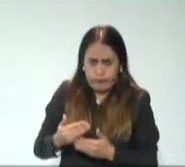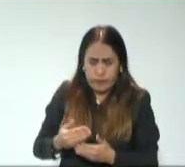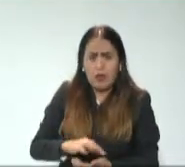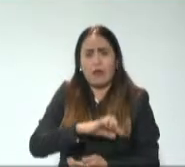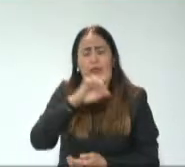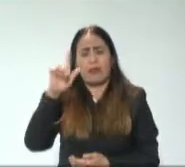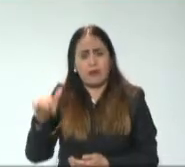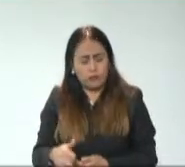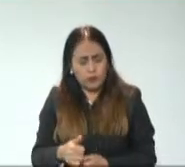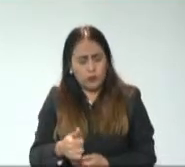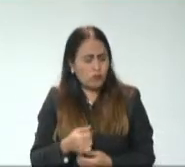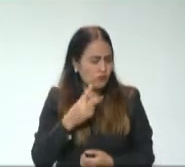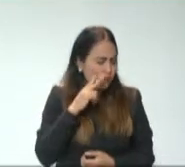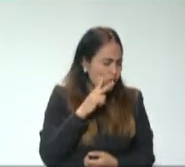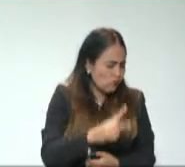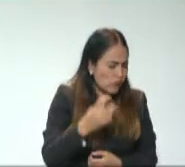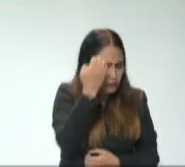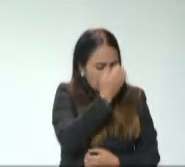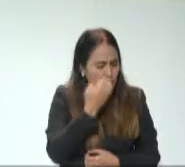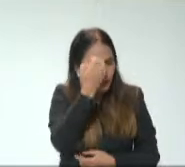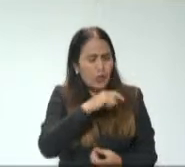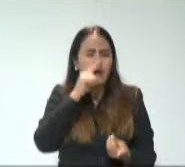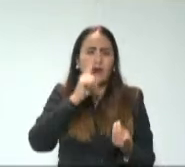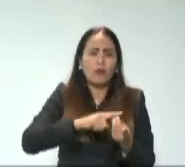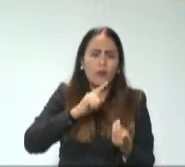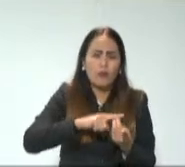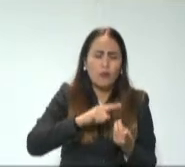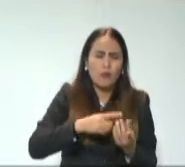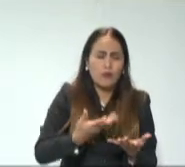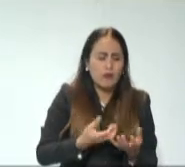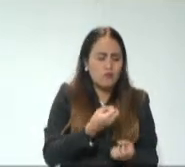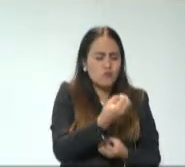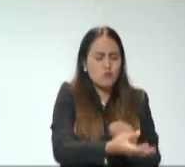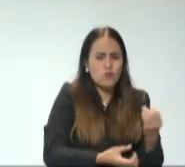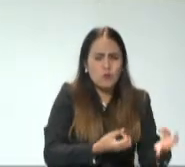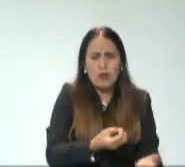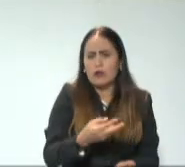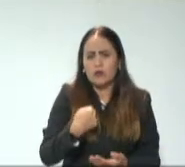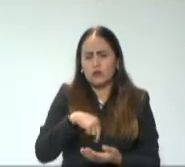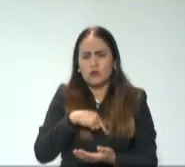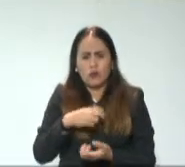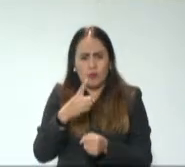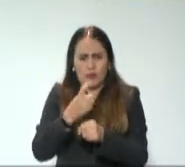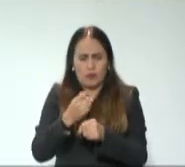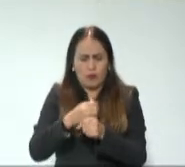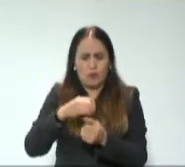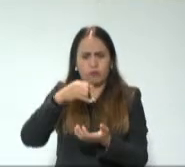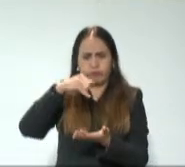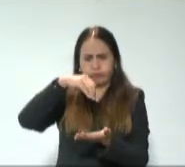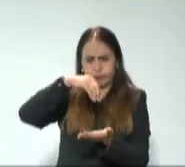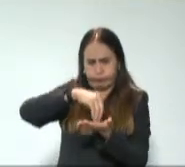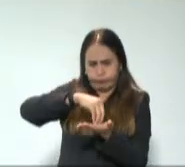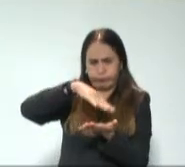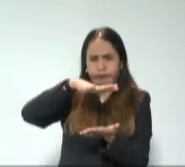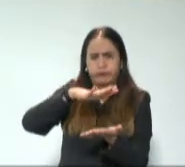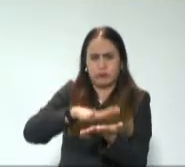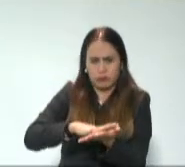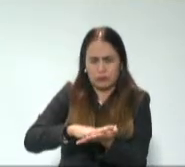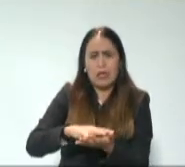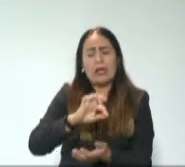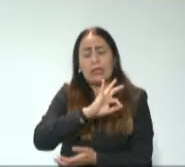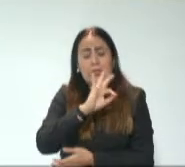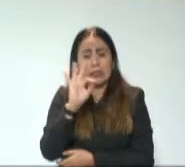mantener de alguna manera el registro activo y actualizado para que quien guste y desee acceder a la